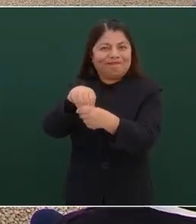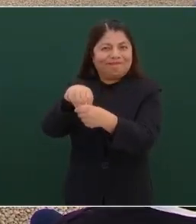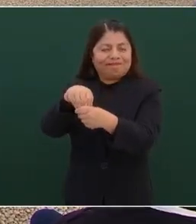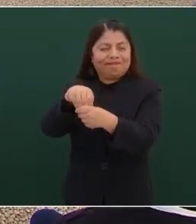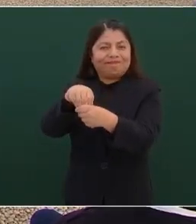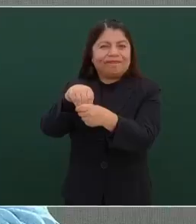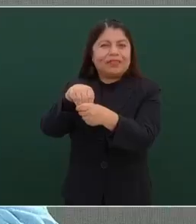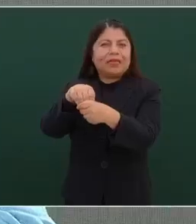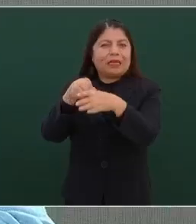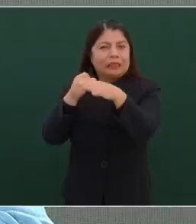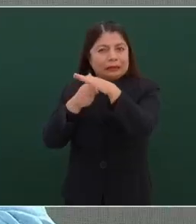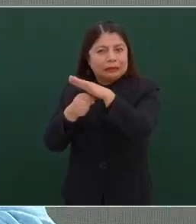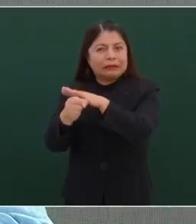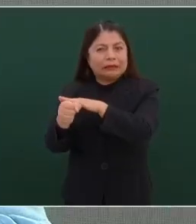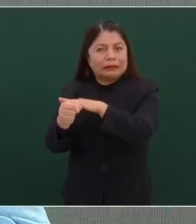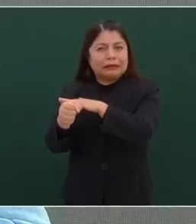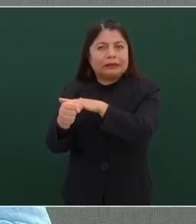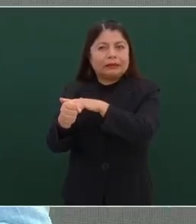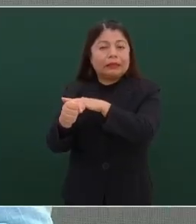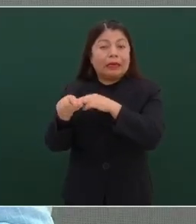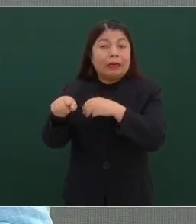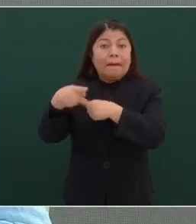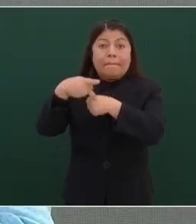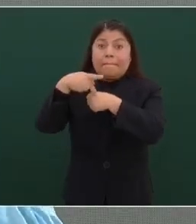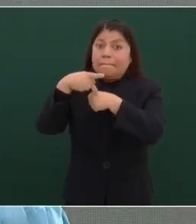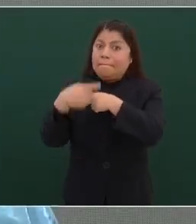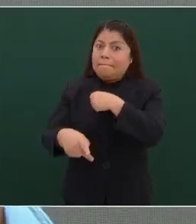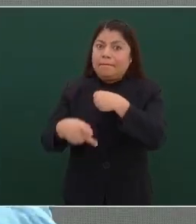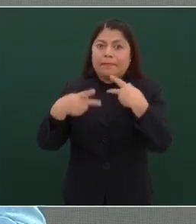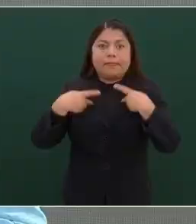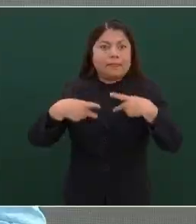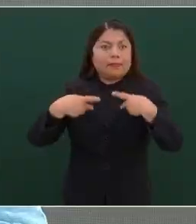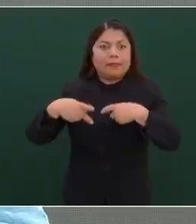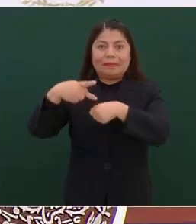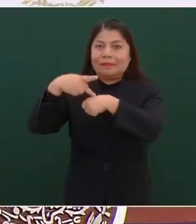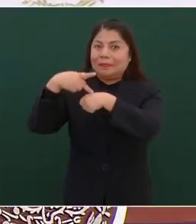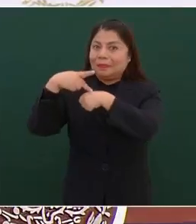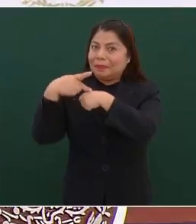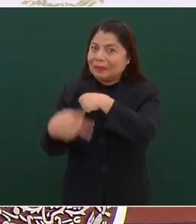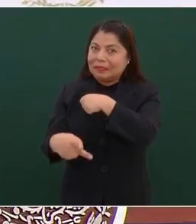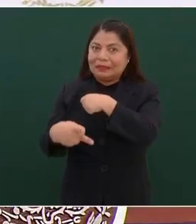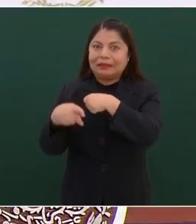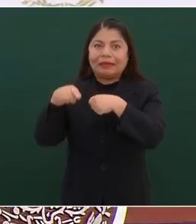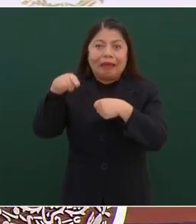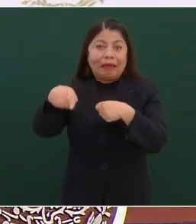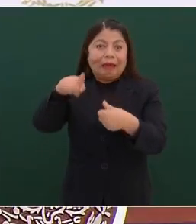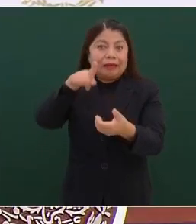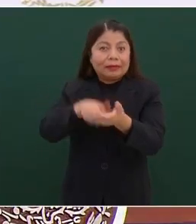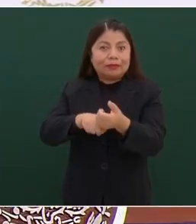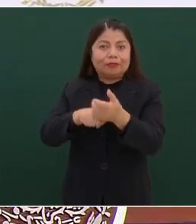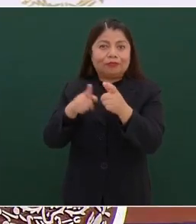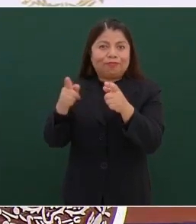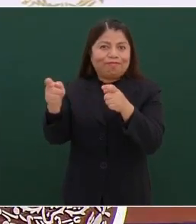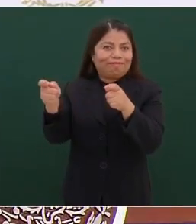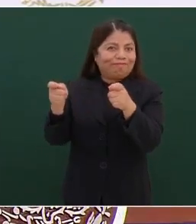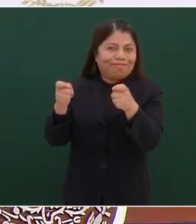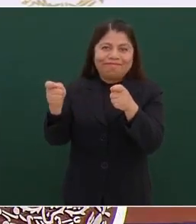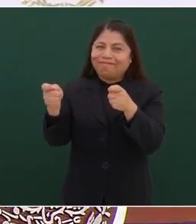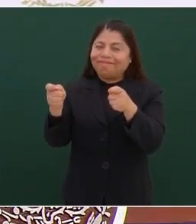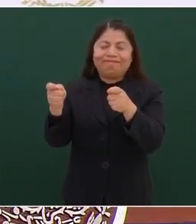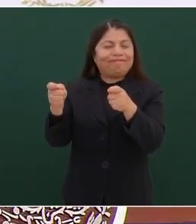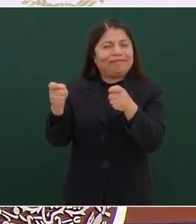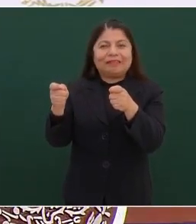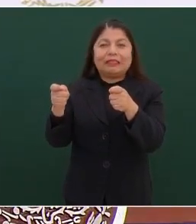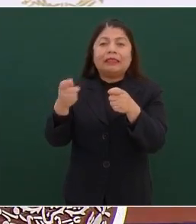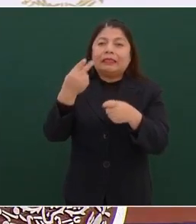los reos, que son muy peligrosos para darle gobernabilidad al estado de Quintana Roo,